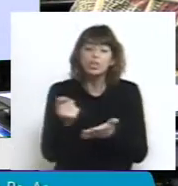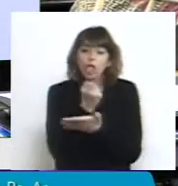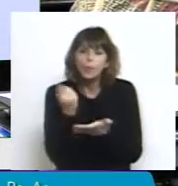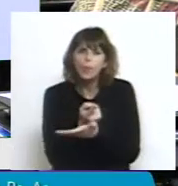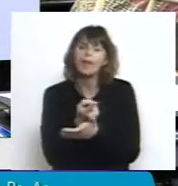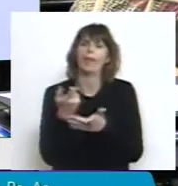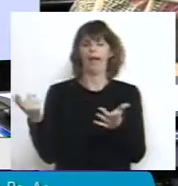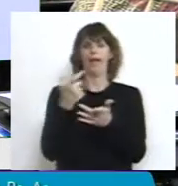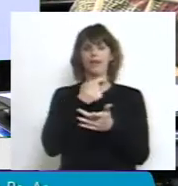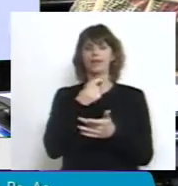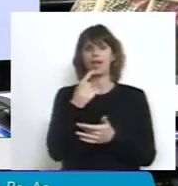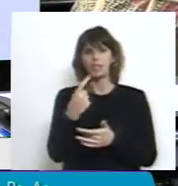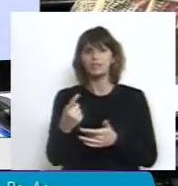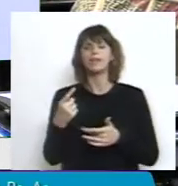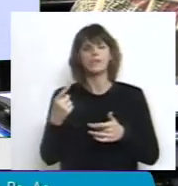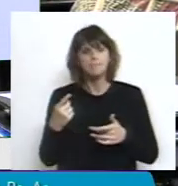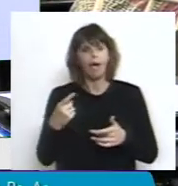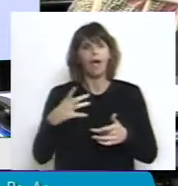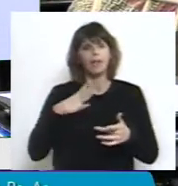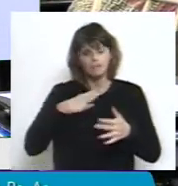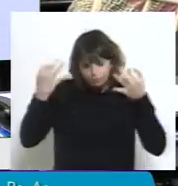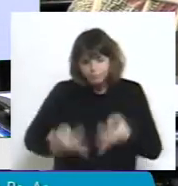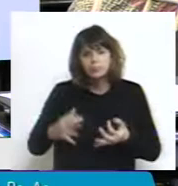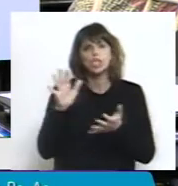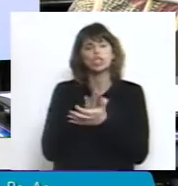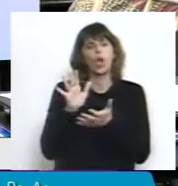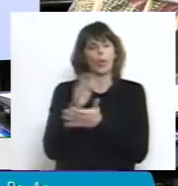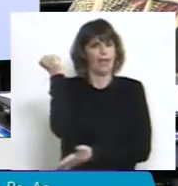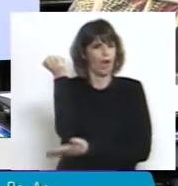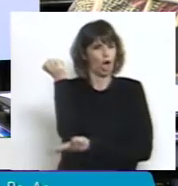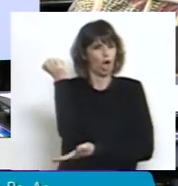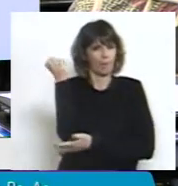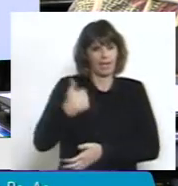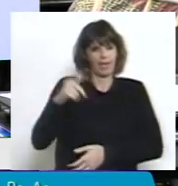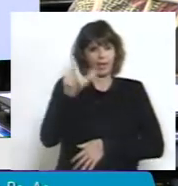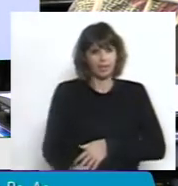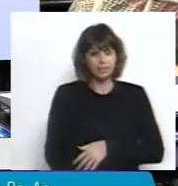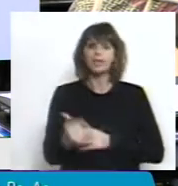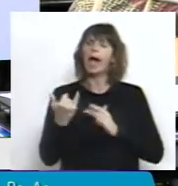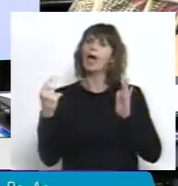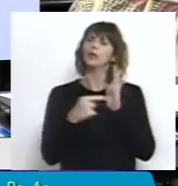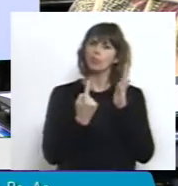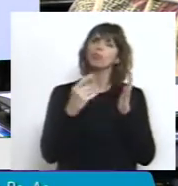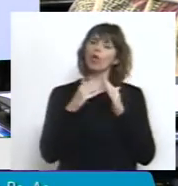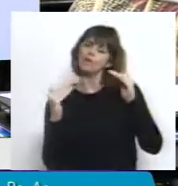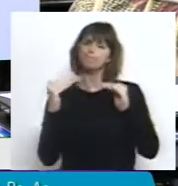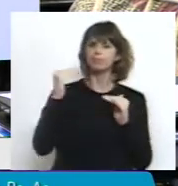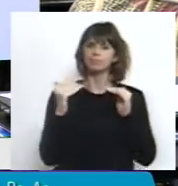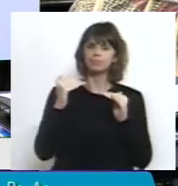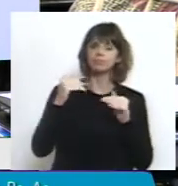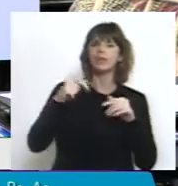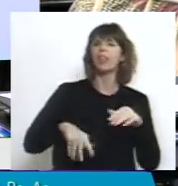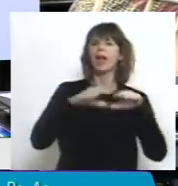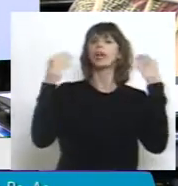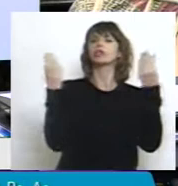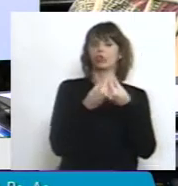fundamentos de la macroeconomía argentina. Digo, tenemos un punto de desequilibrio fiscal promedio en el